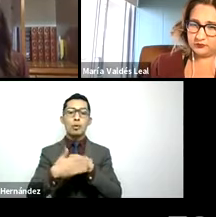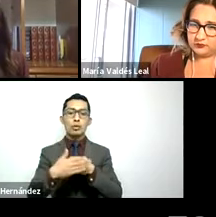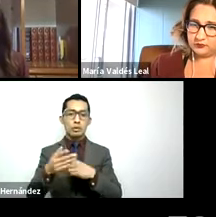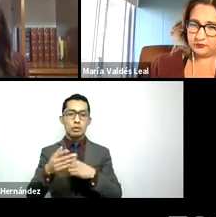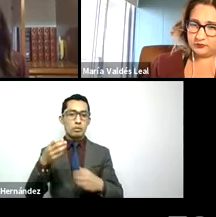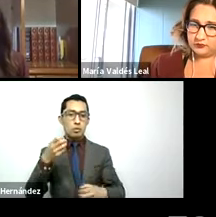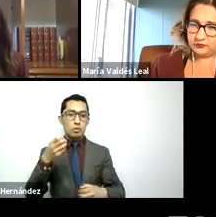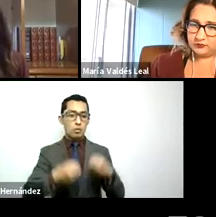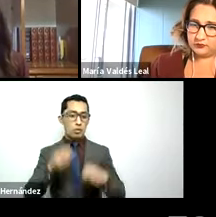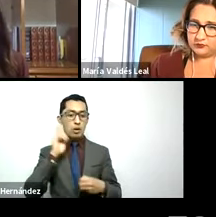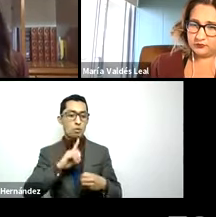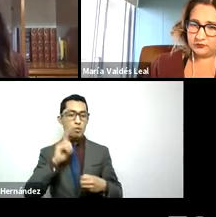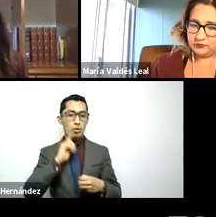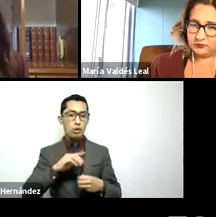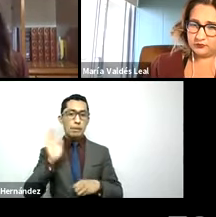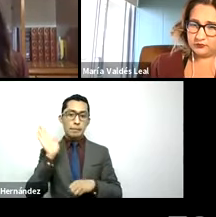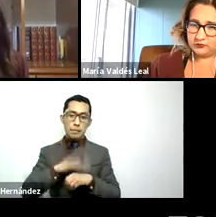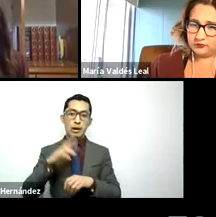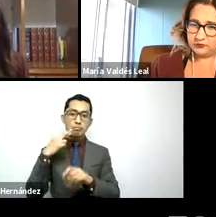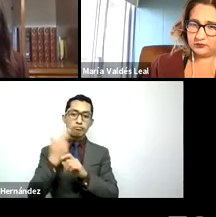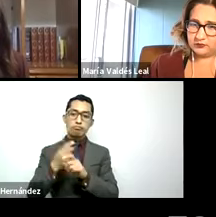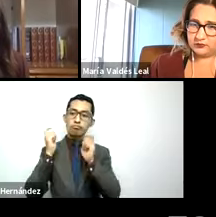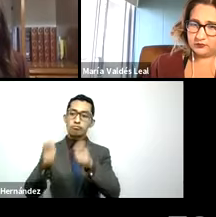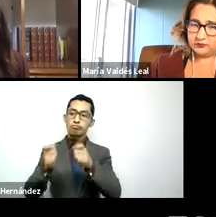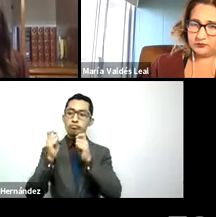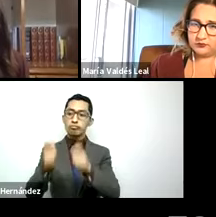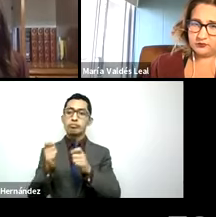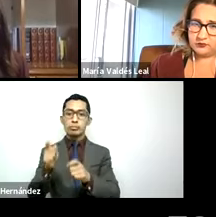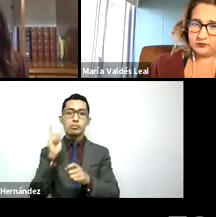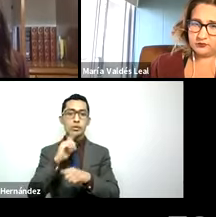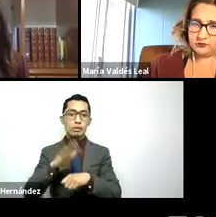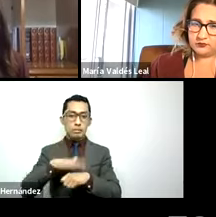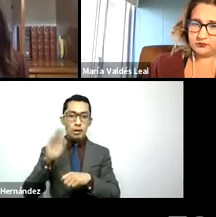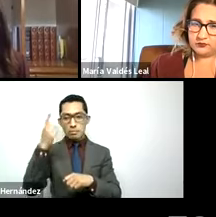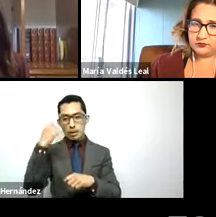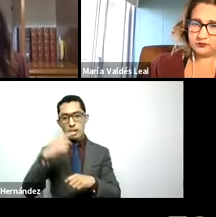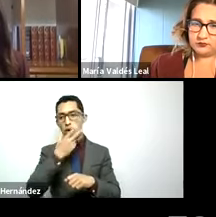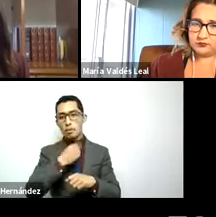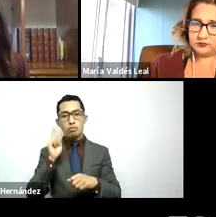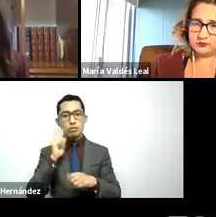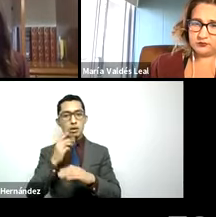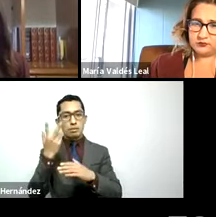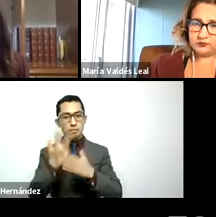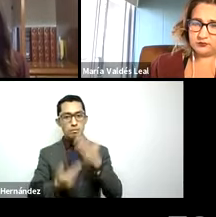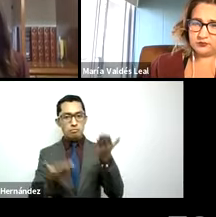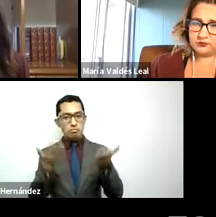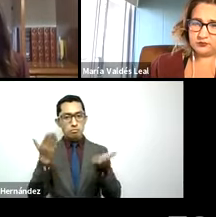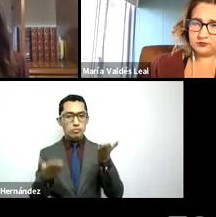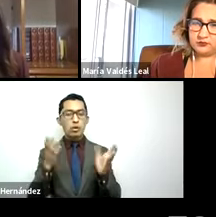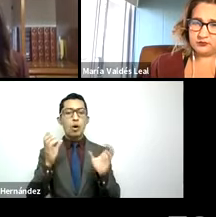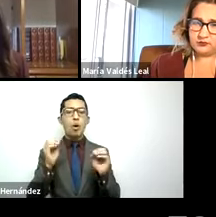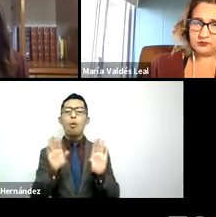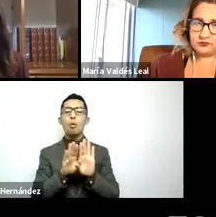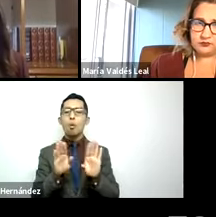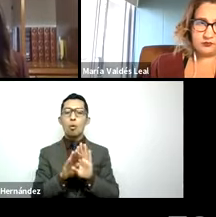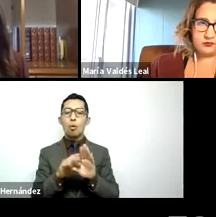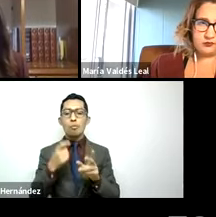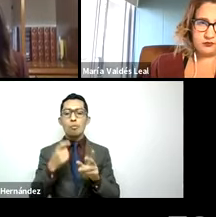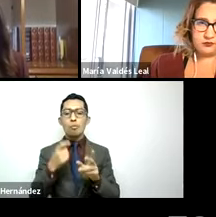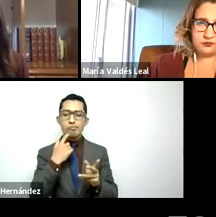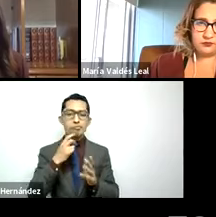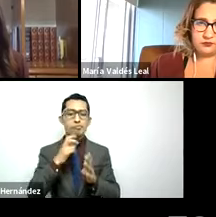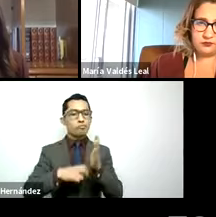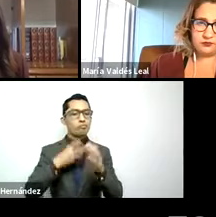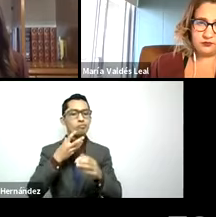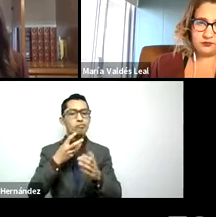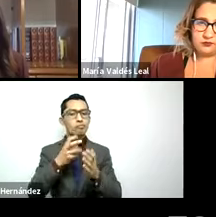poder alcanzar una justicia con perspectiva de género o si hay que tomar otro tipo de medidas